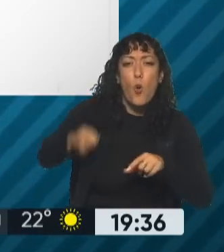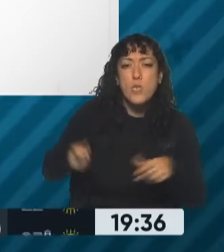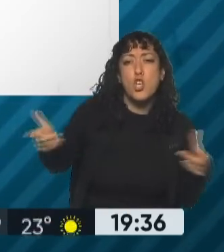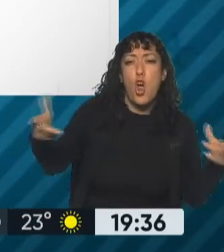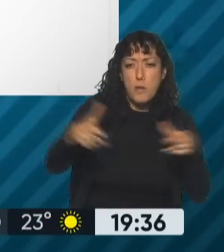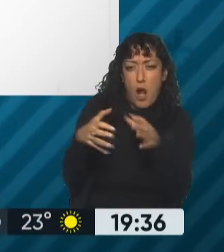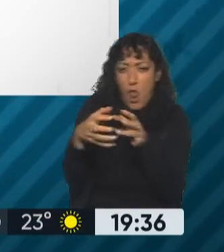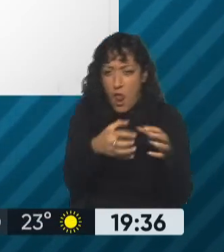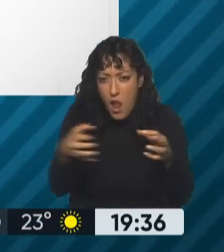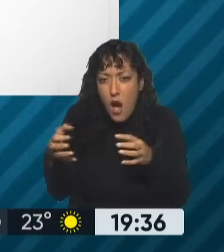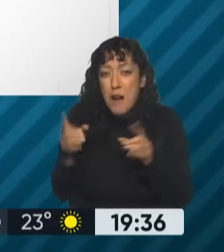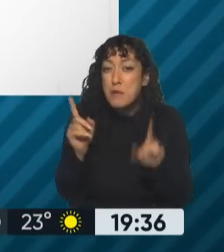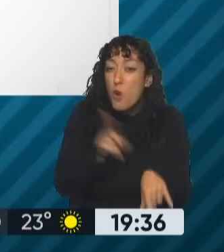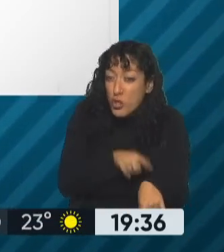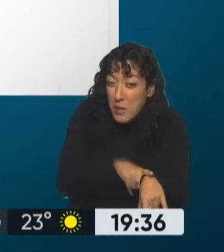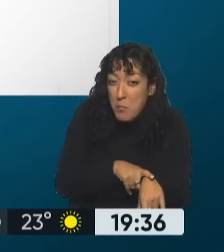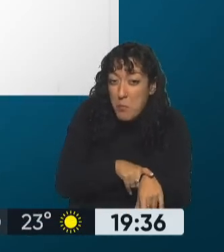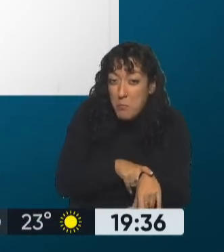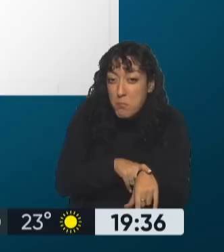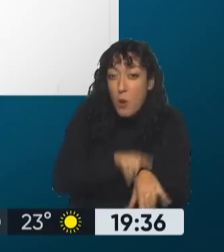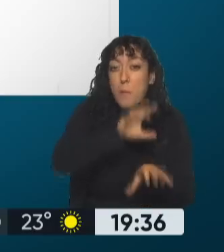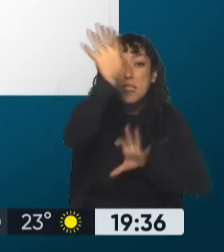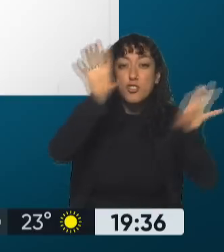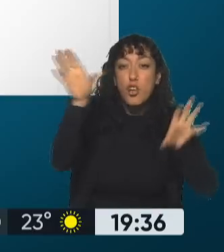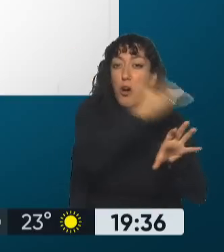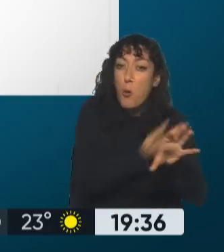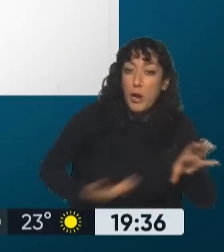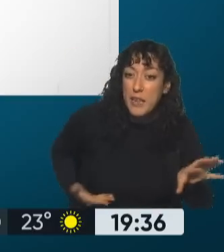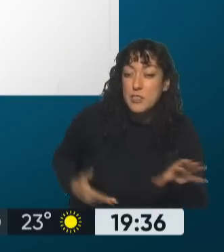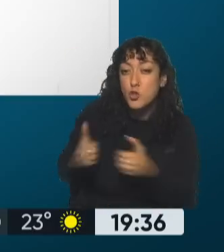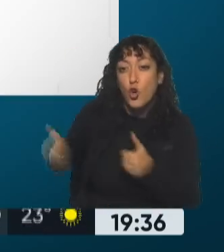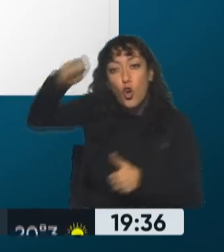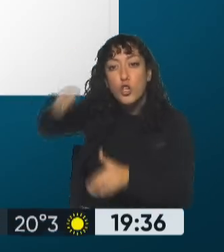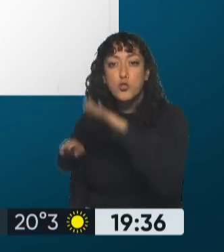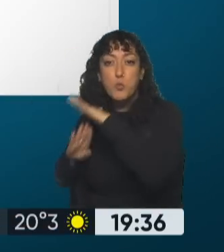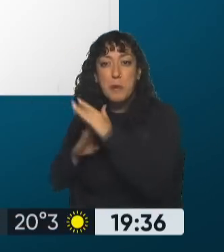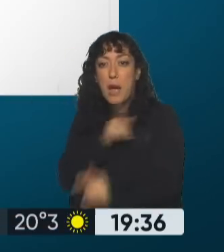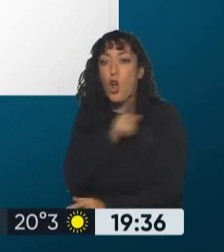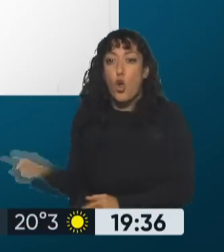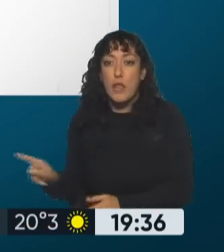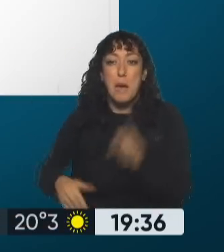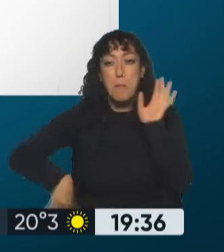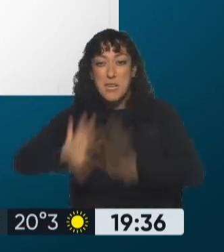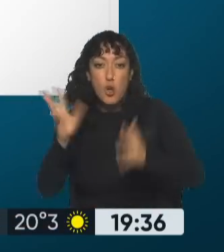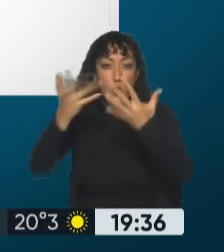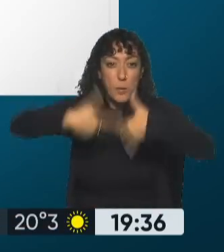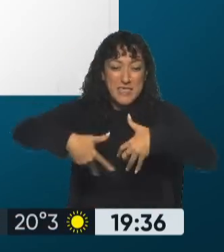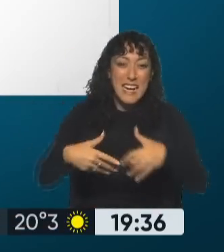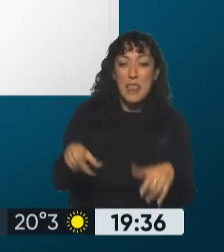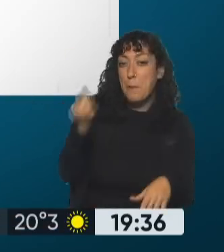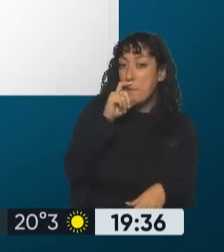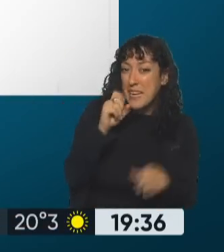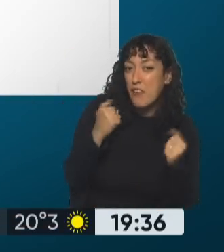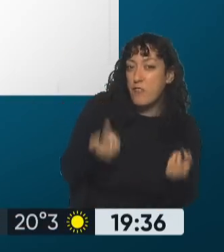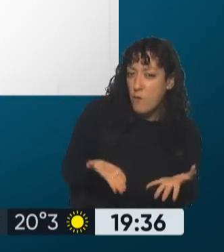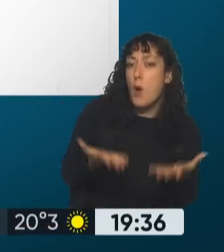Político, atenti, que impulsaron los gobernadores contra la Corte Suprema, la mayoría automática macrista pone en